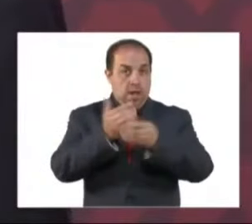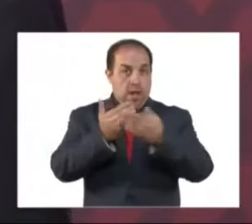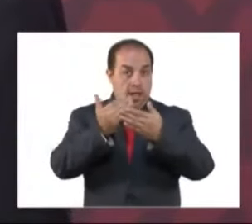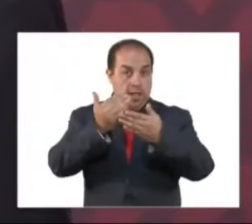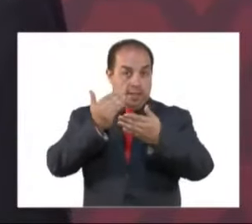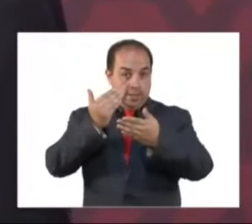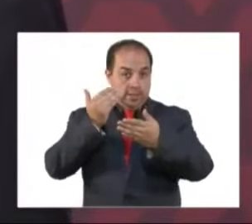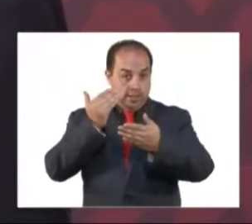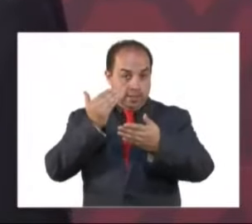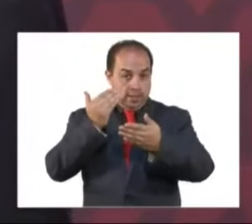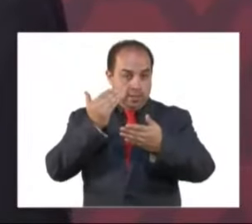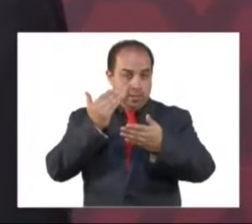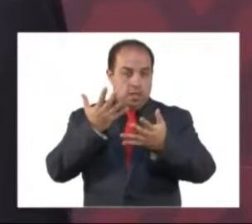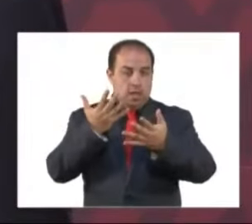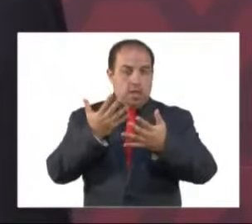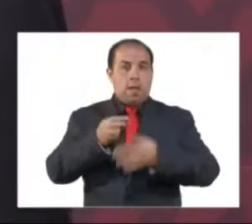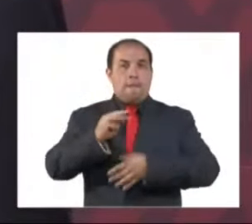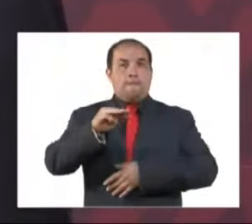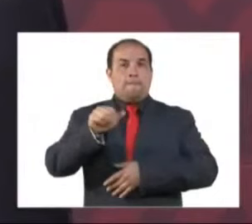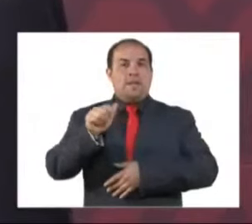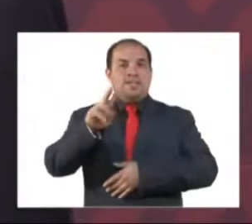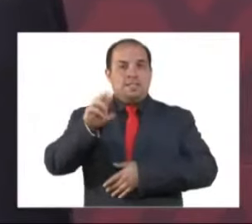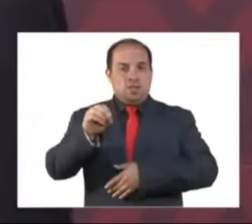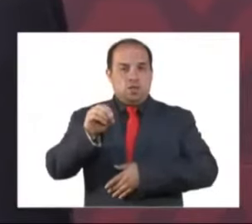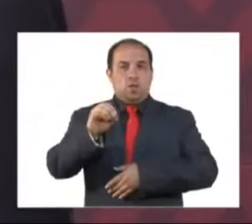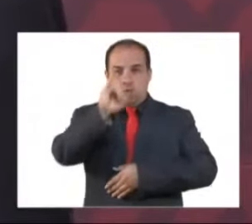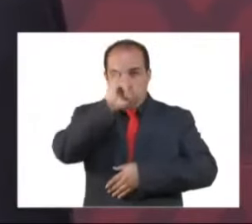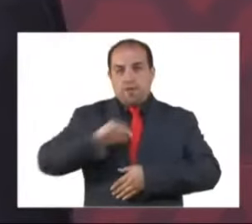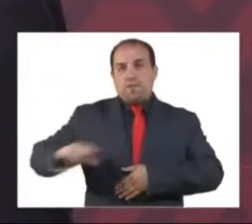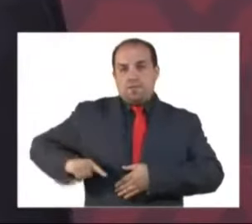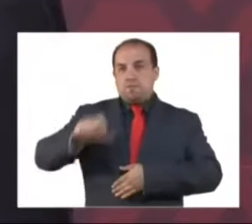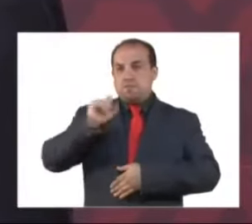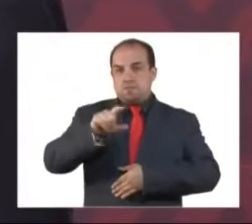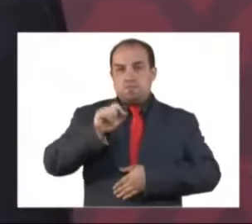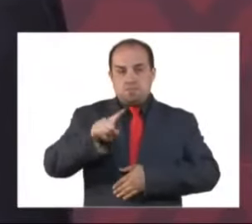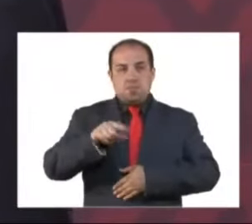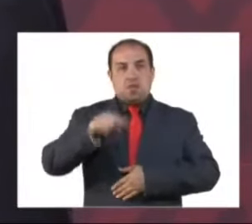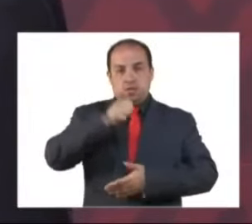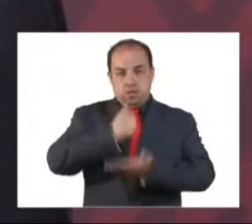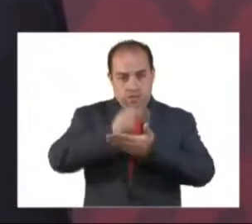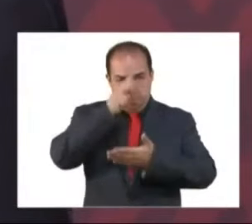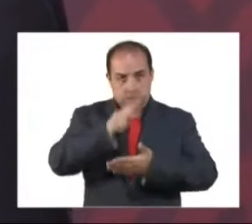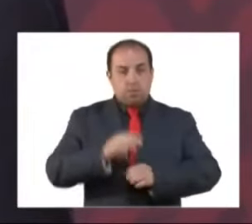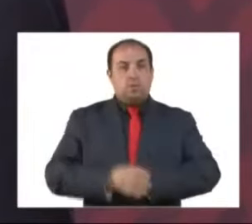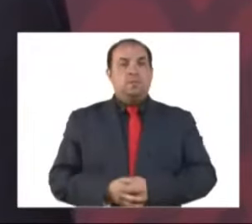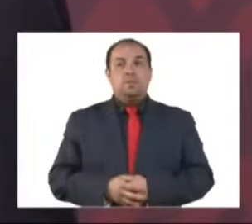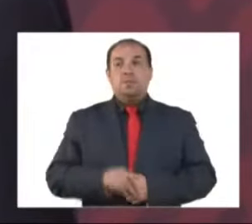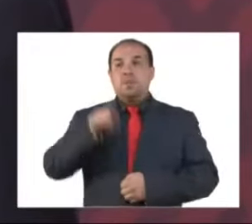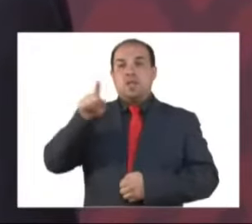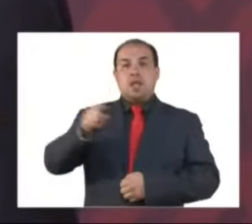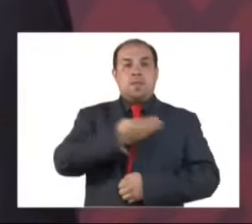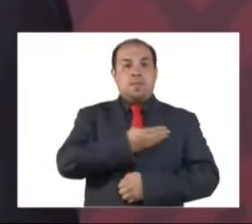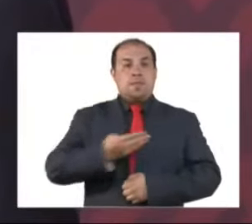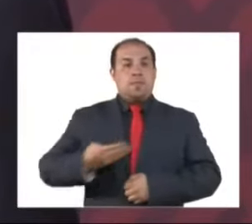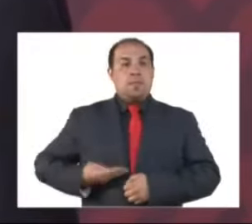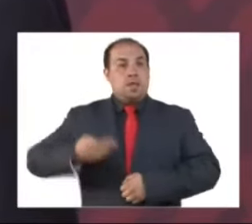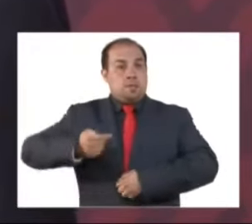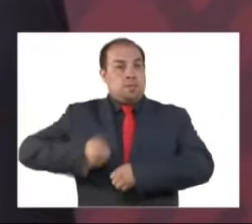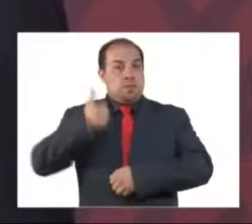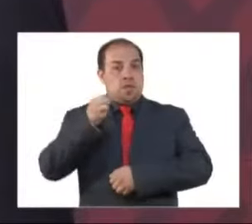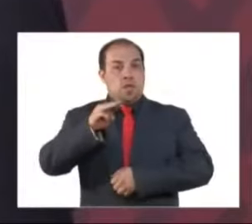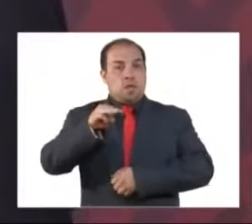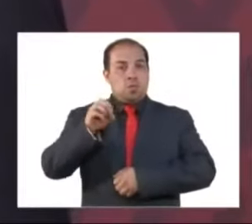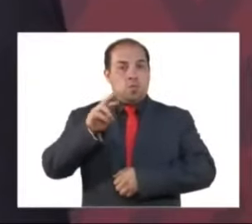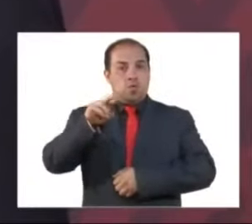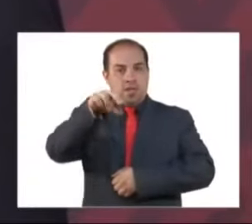periodo en el que Marcelo ebrard fue jefe de gobierno fue presidente de morena el primer presidente de